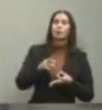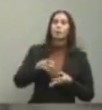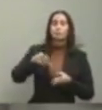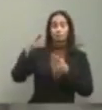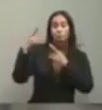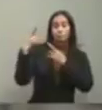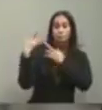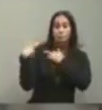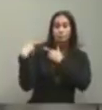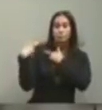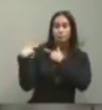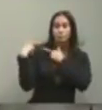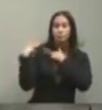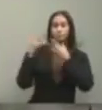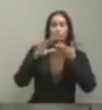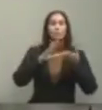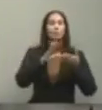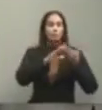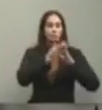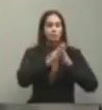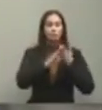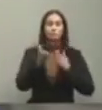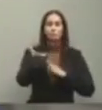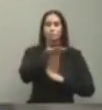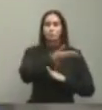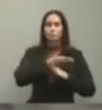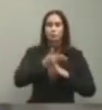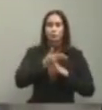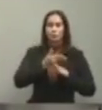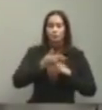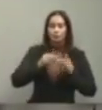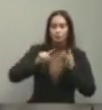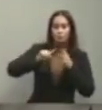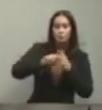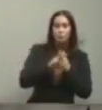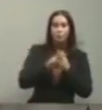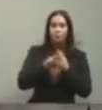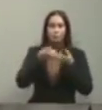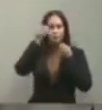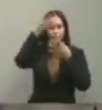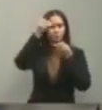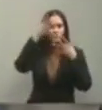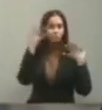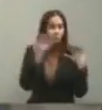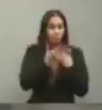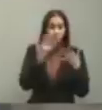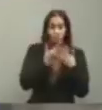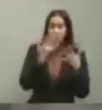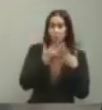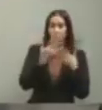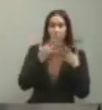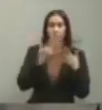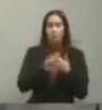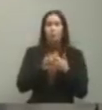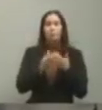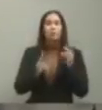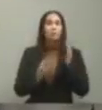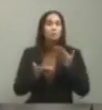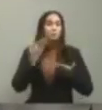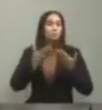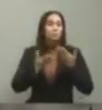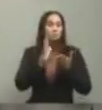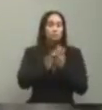responsabilidad ciudadana y no generar el pánico ni pretender utilizar